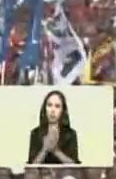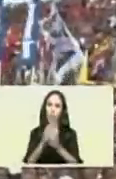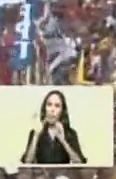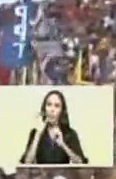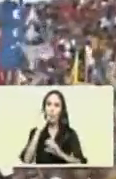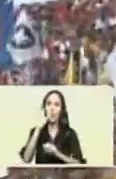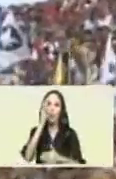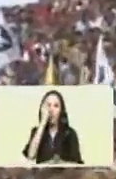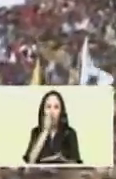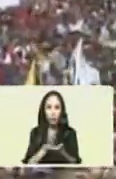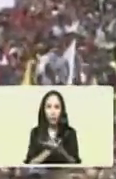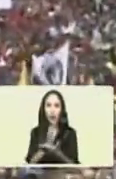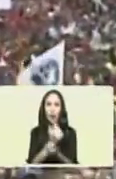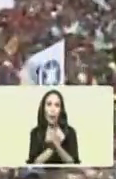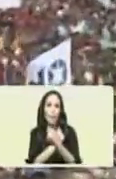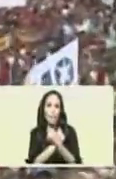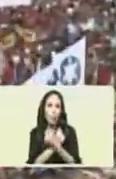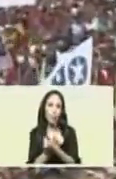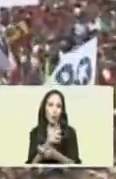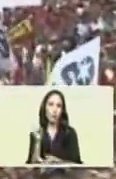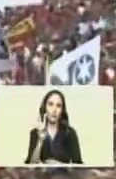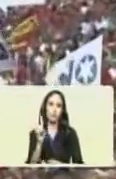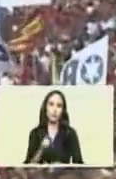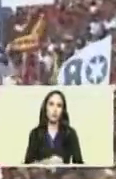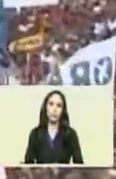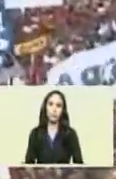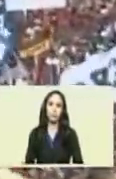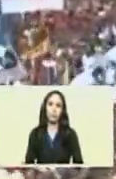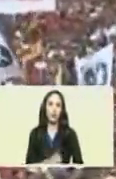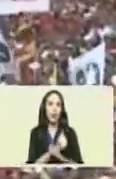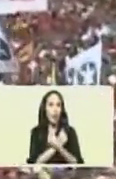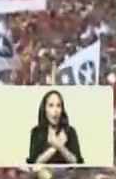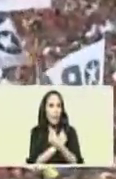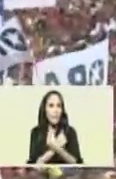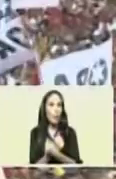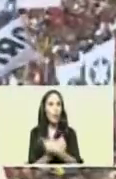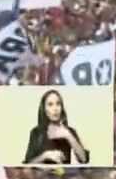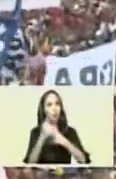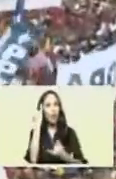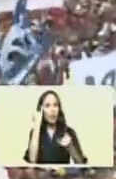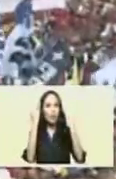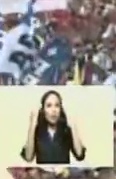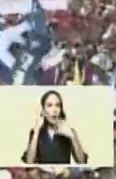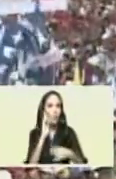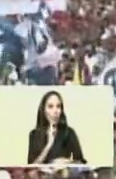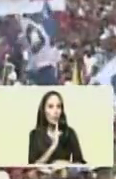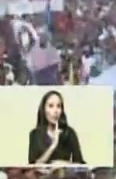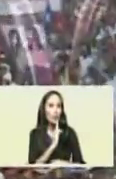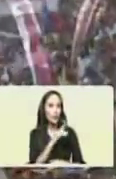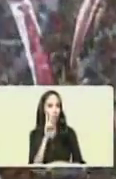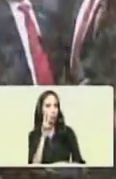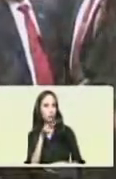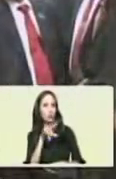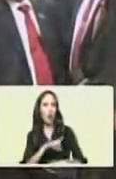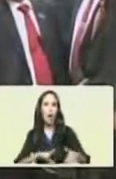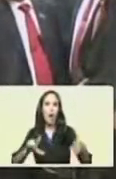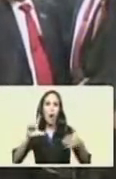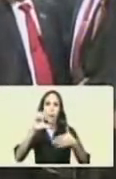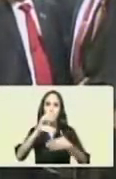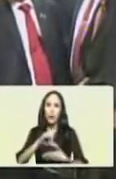amamos a venezuela los que amamos el sueño de bolívar de ver una américa latina